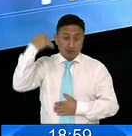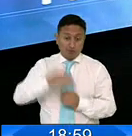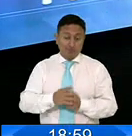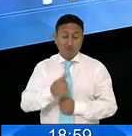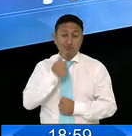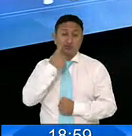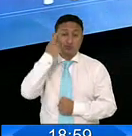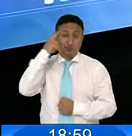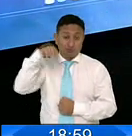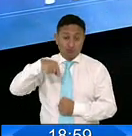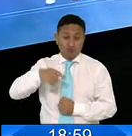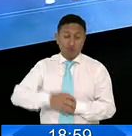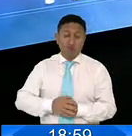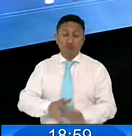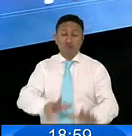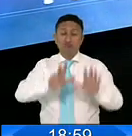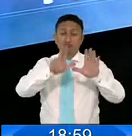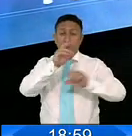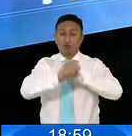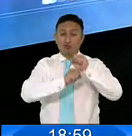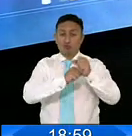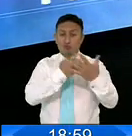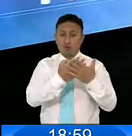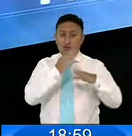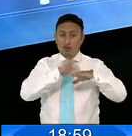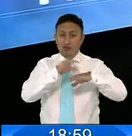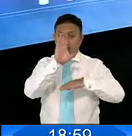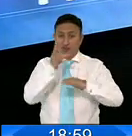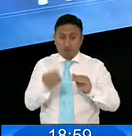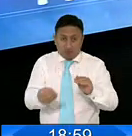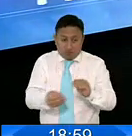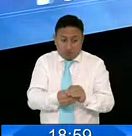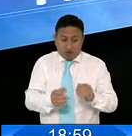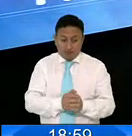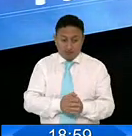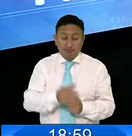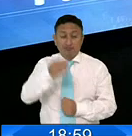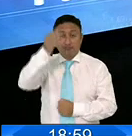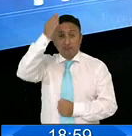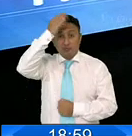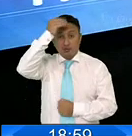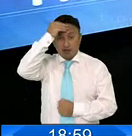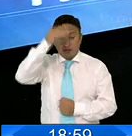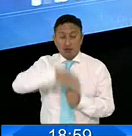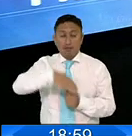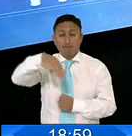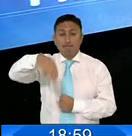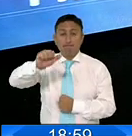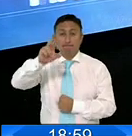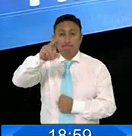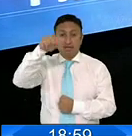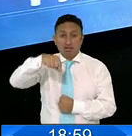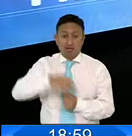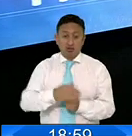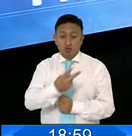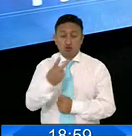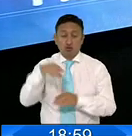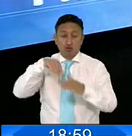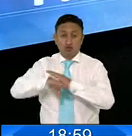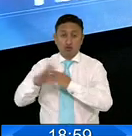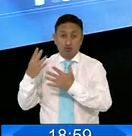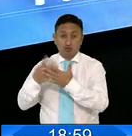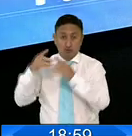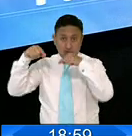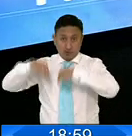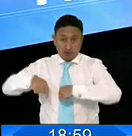Rafael Correa, sentenciado a 8 años de cárcel por el caso Soborno, solo Jorge Glass y Alexis Mera cumplirían la pena, mientras